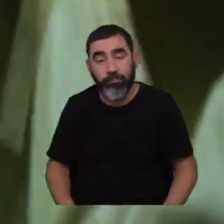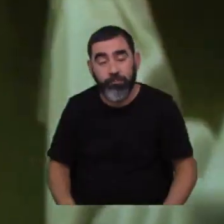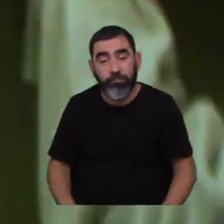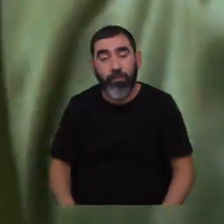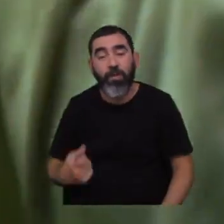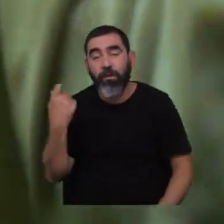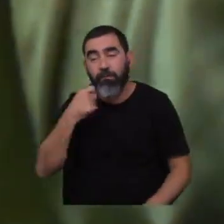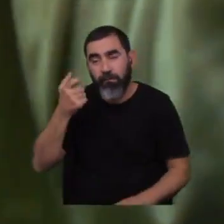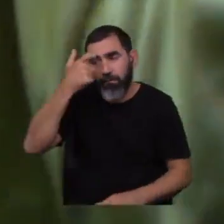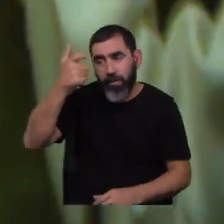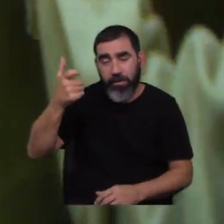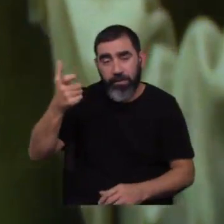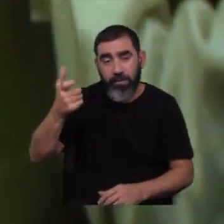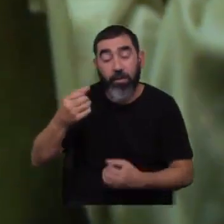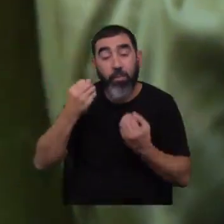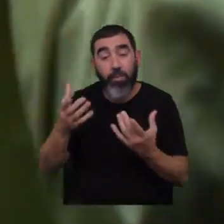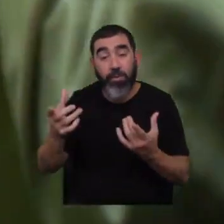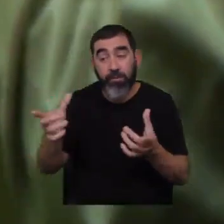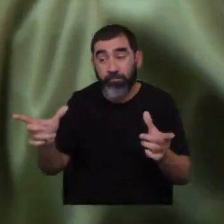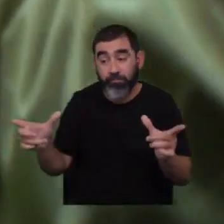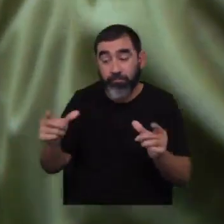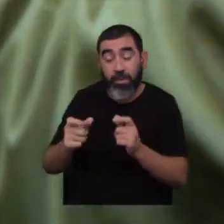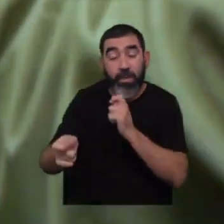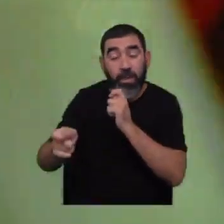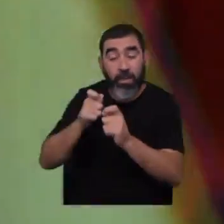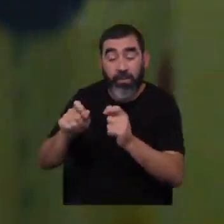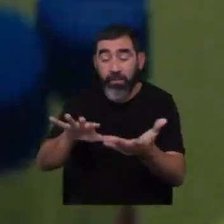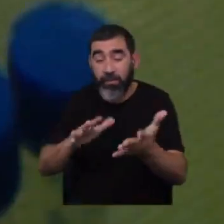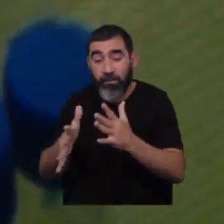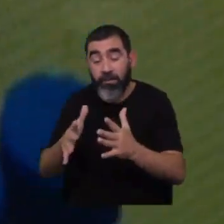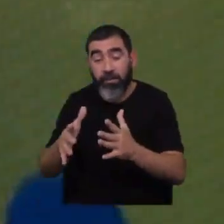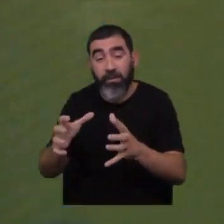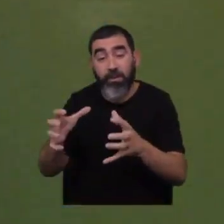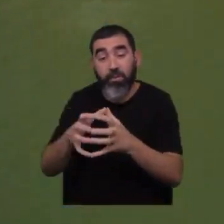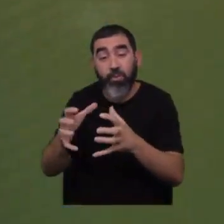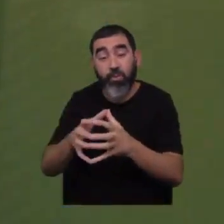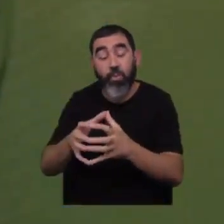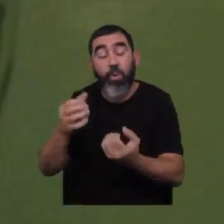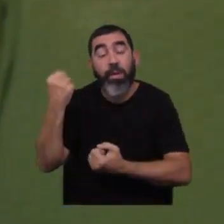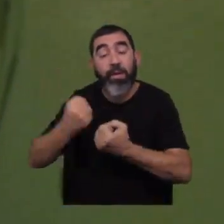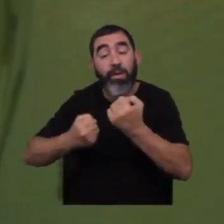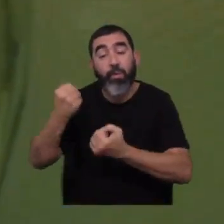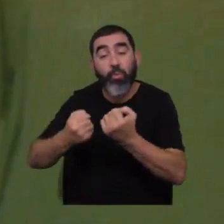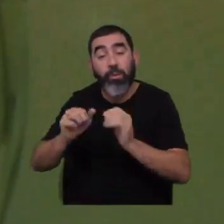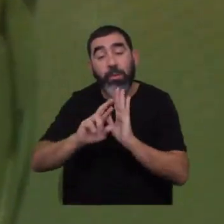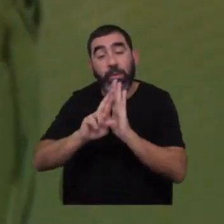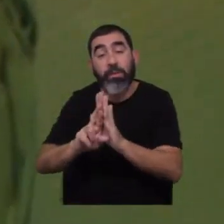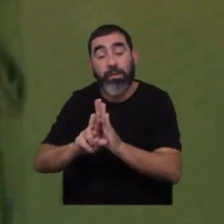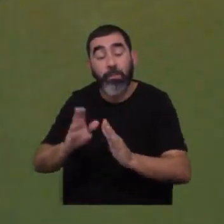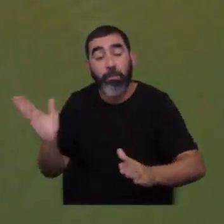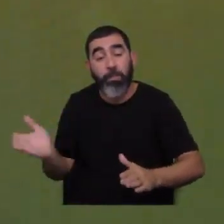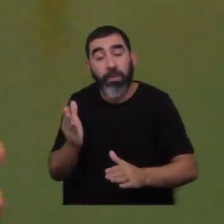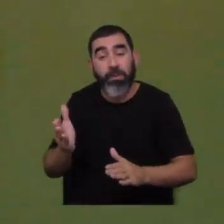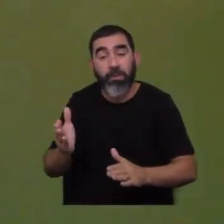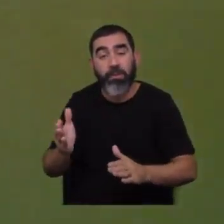de ciencia, ¿no? De hecho, bueno, venimos de salir de una entrevista similar con el sector, con la Cámara de Industria, que es un representante del sector productivo, y nadie